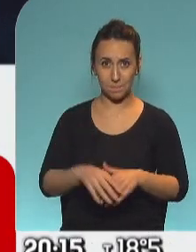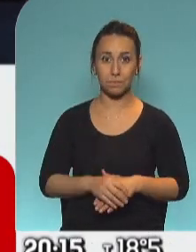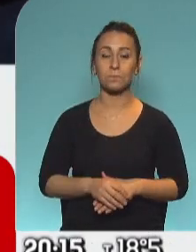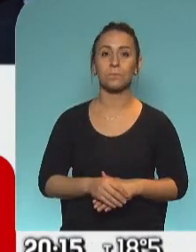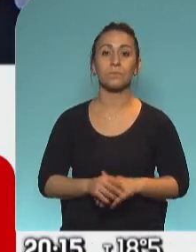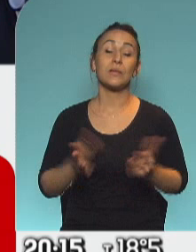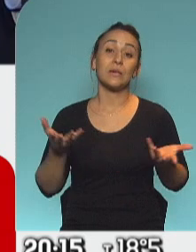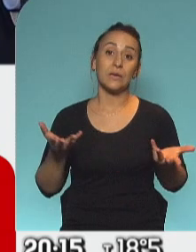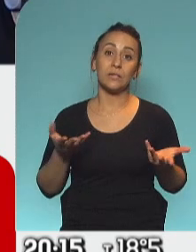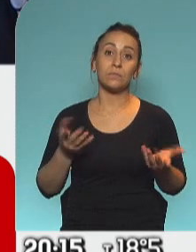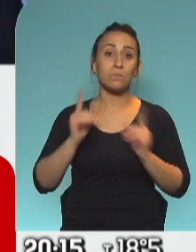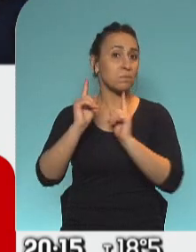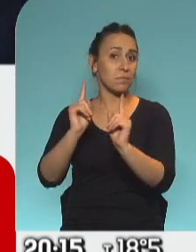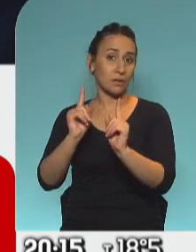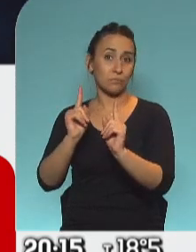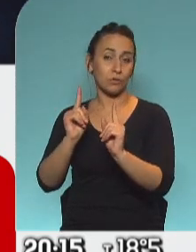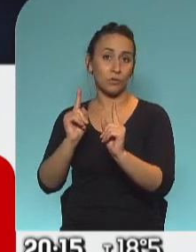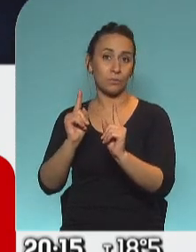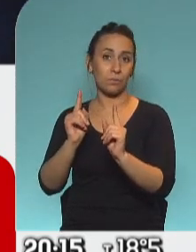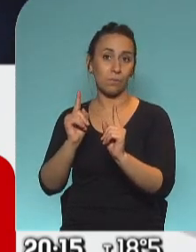No, lo que ha informado